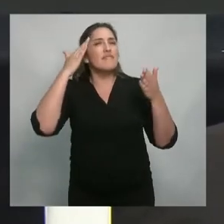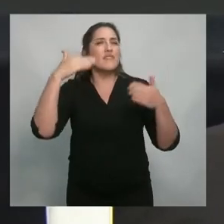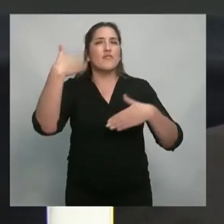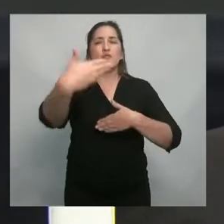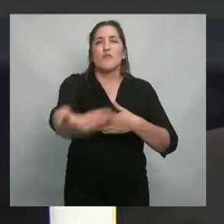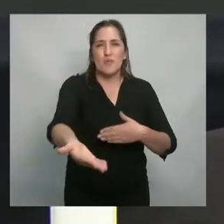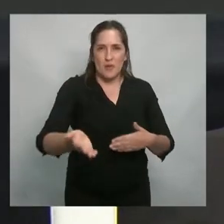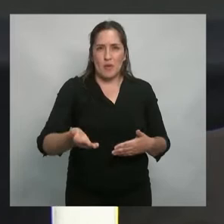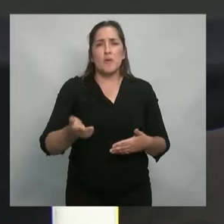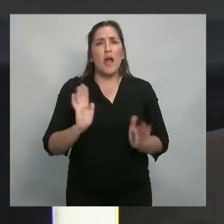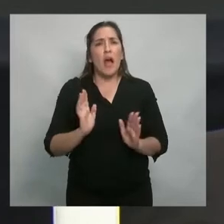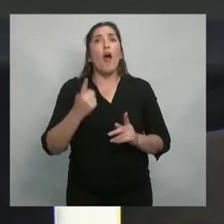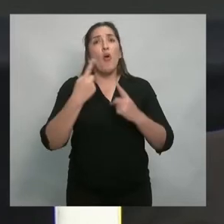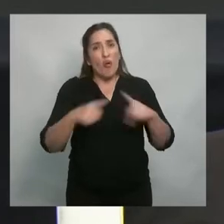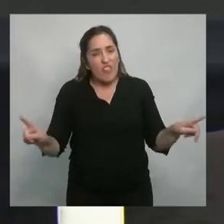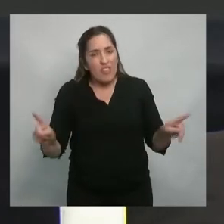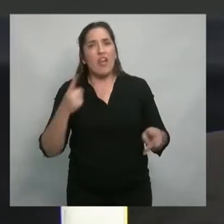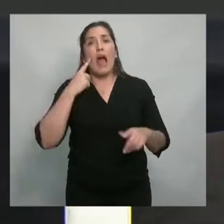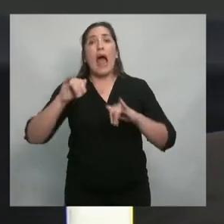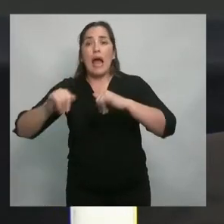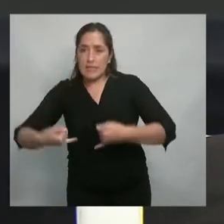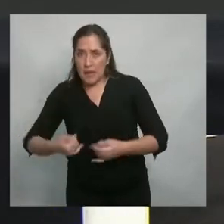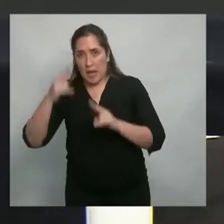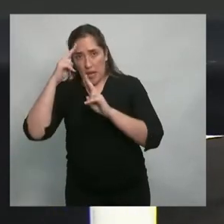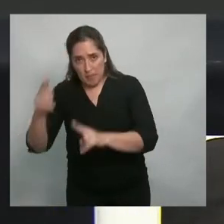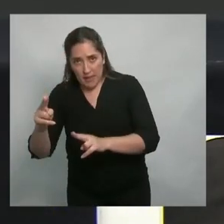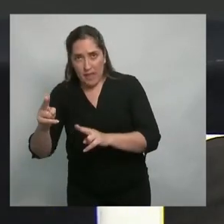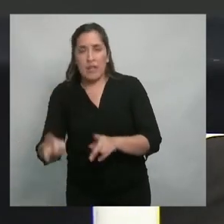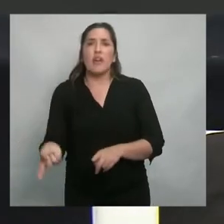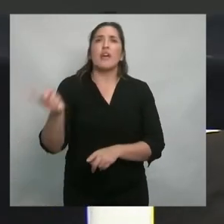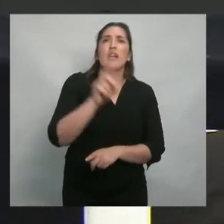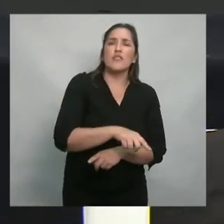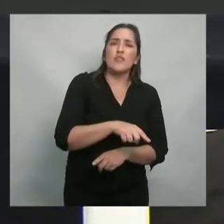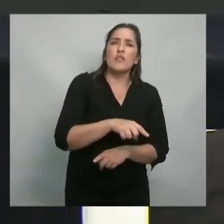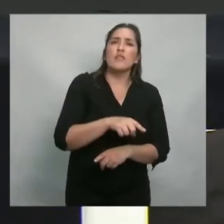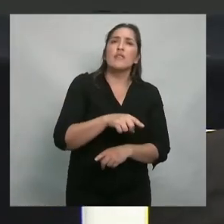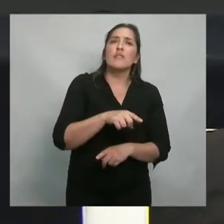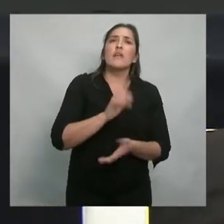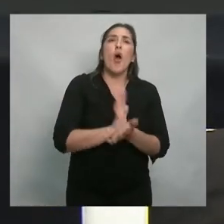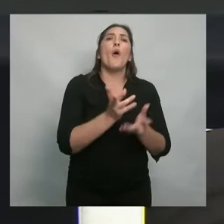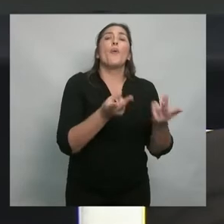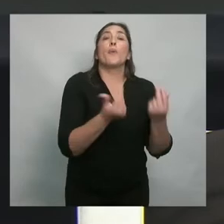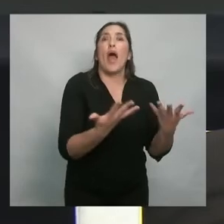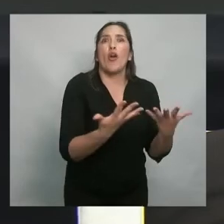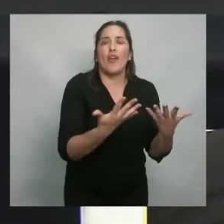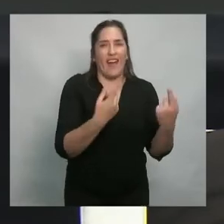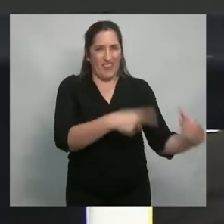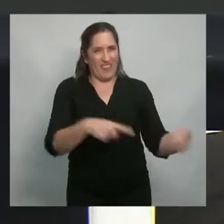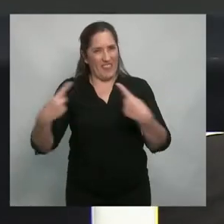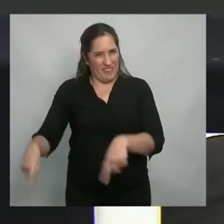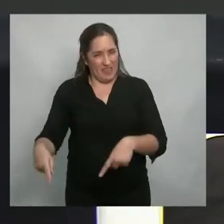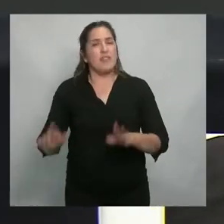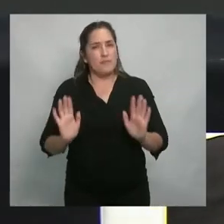sea, una cosa es aceptar y respetar y otra cosa es valorar, que es mucho más. Además de las necesarias